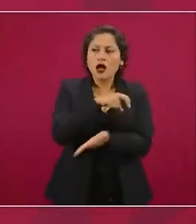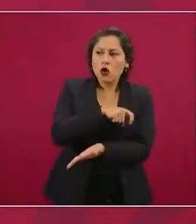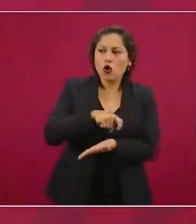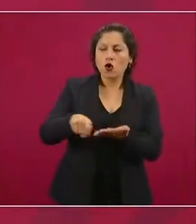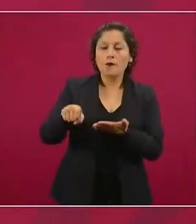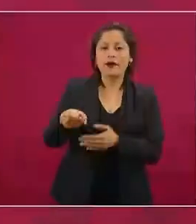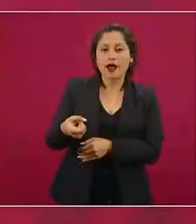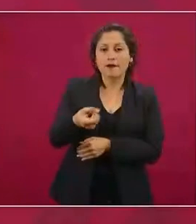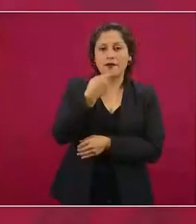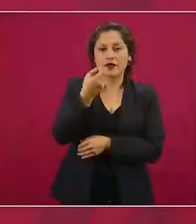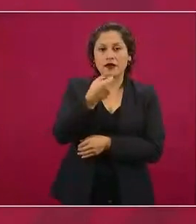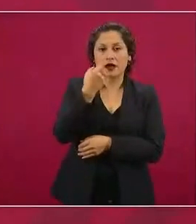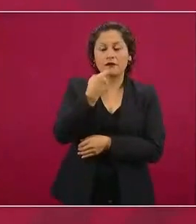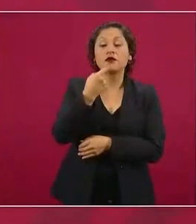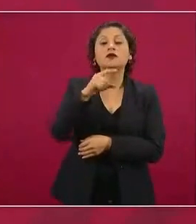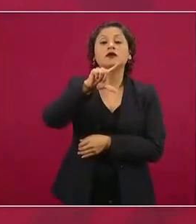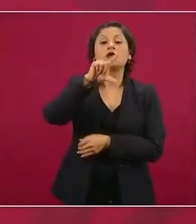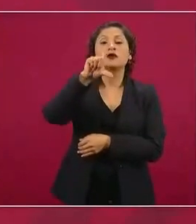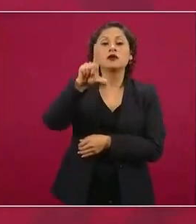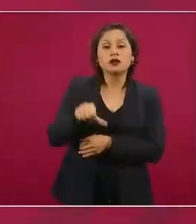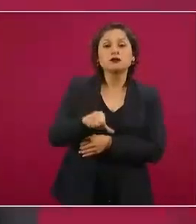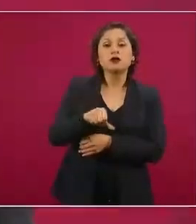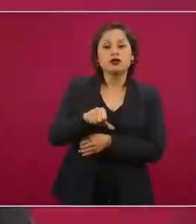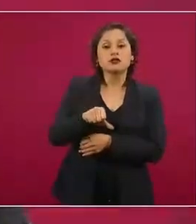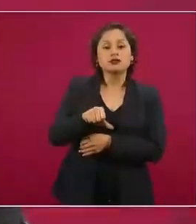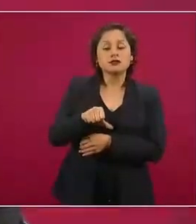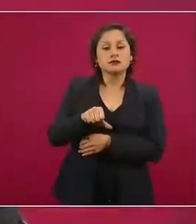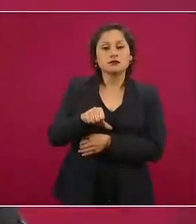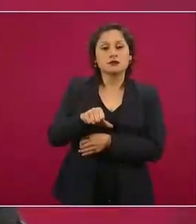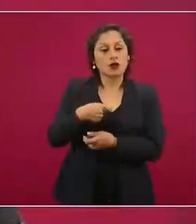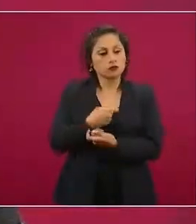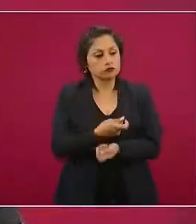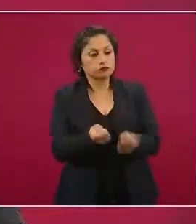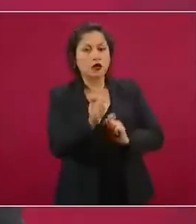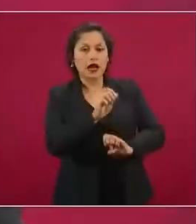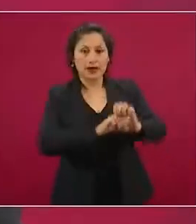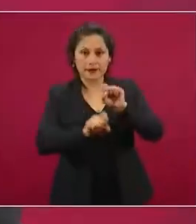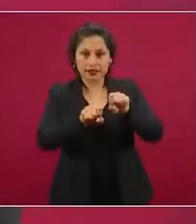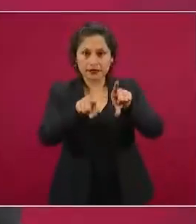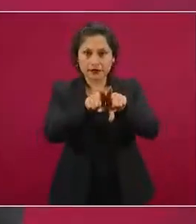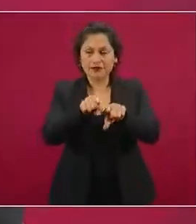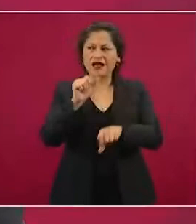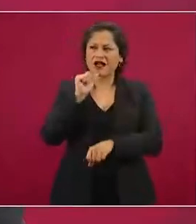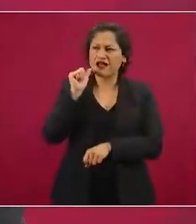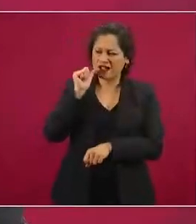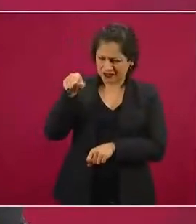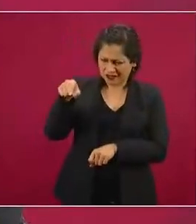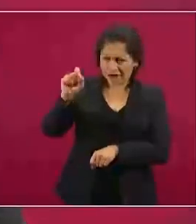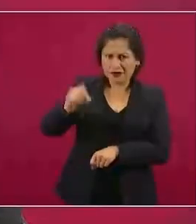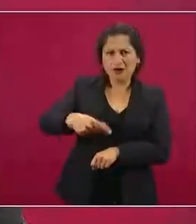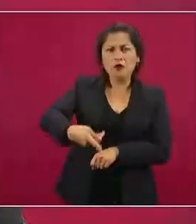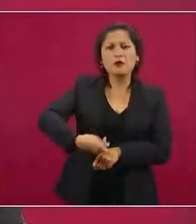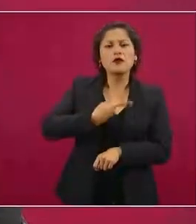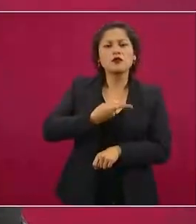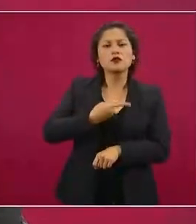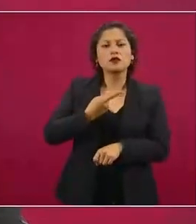que distribuirlos con ciertas empresas. Ayer me preguntaban que si estaban